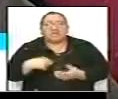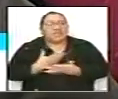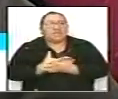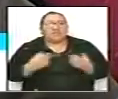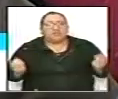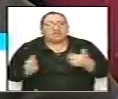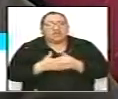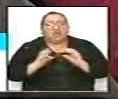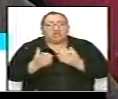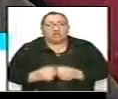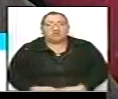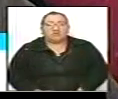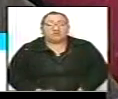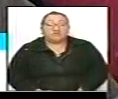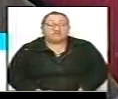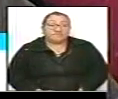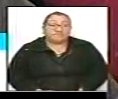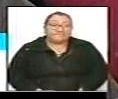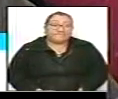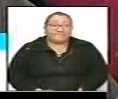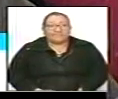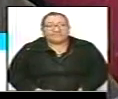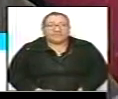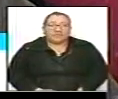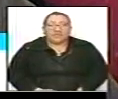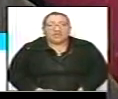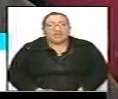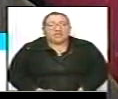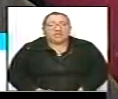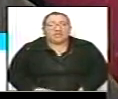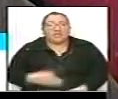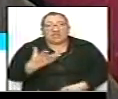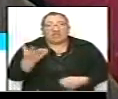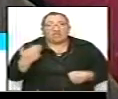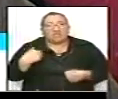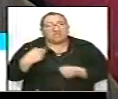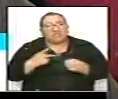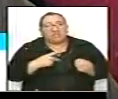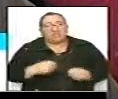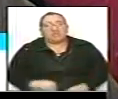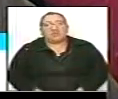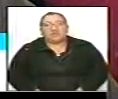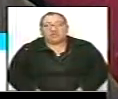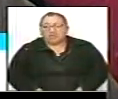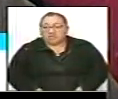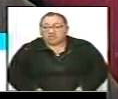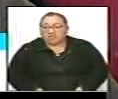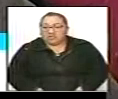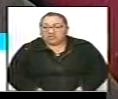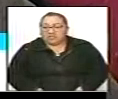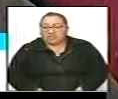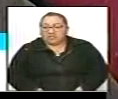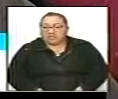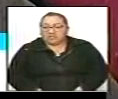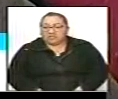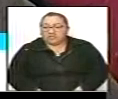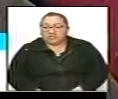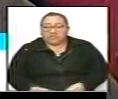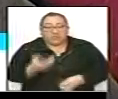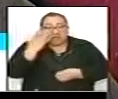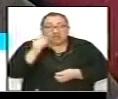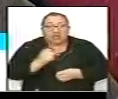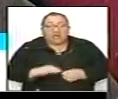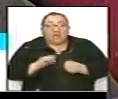disolver. Y con ese tipo de mecanismos estamos debatiendo, y sabemos perfectamente que